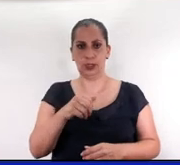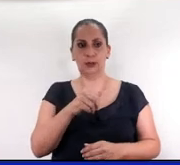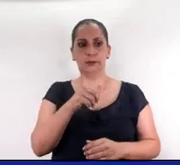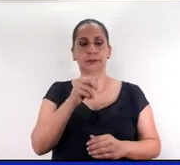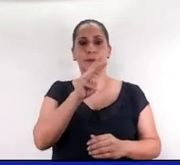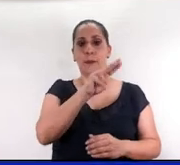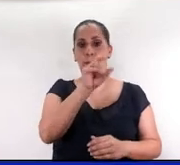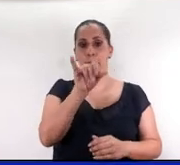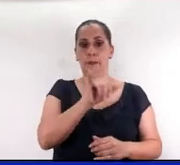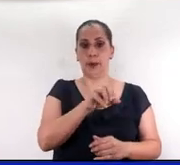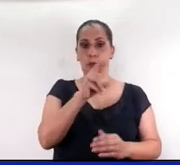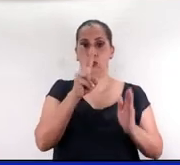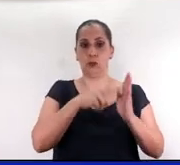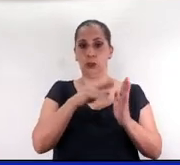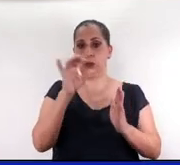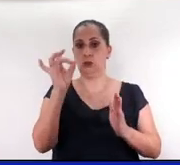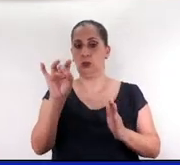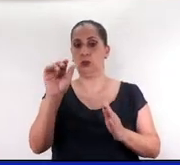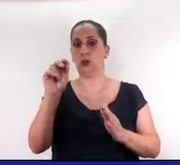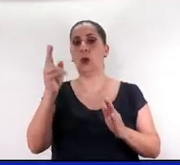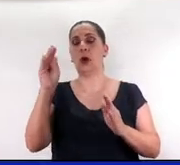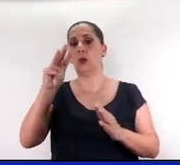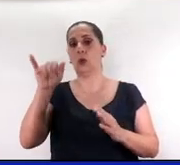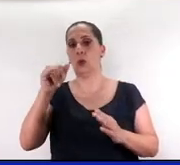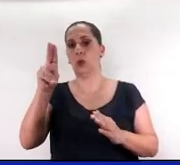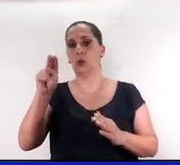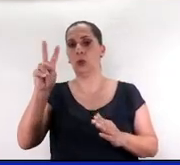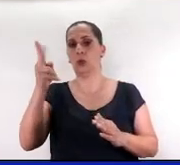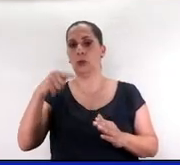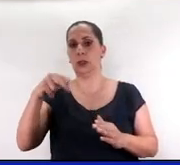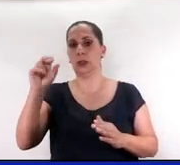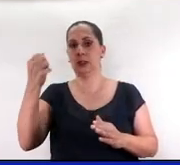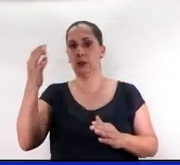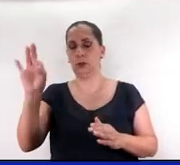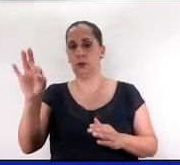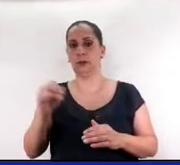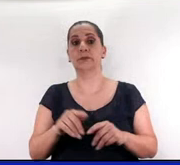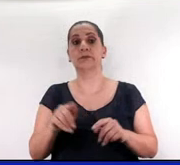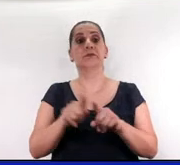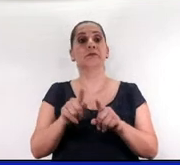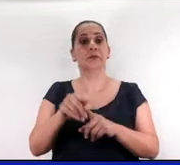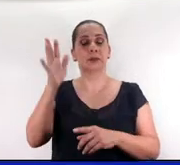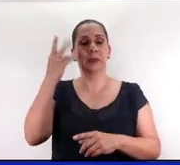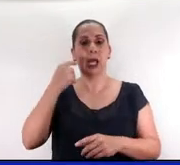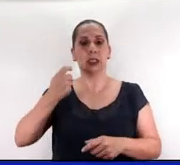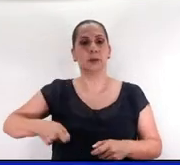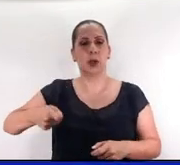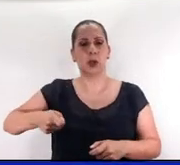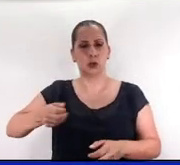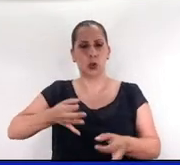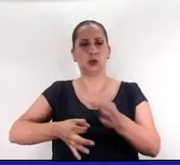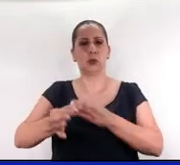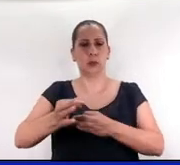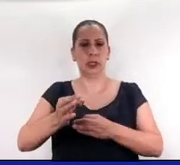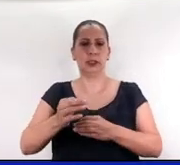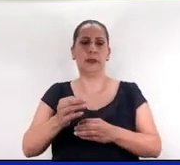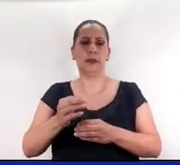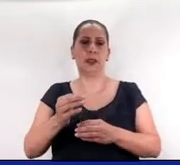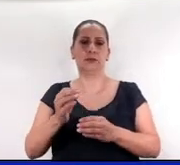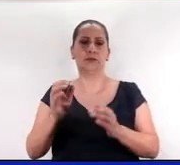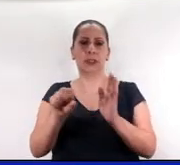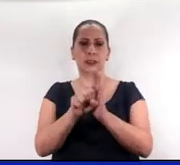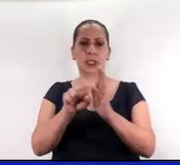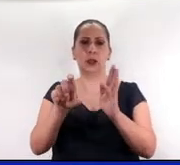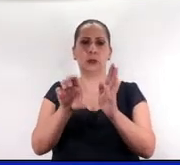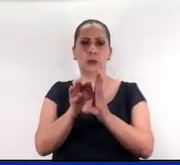de mayo de 2018 a julio de 2019. También fue magistrado suplente de la Sala Constitucional en